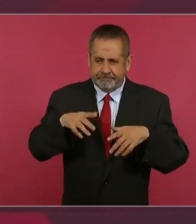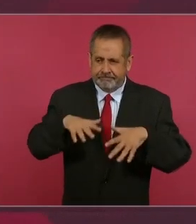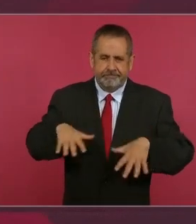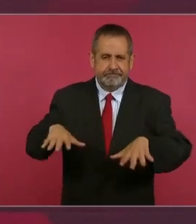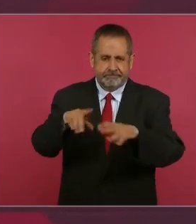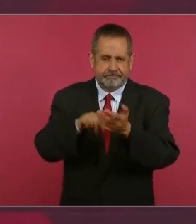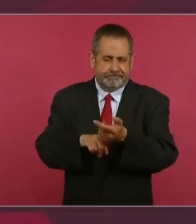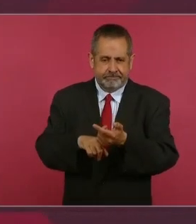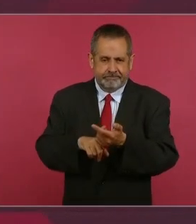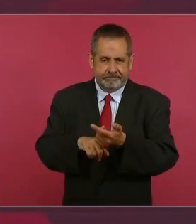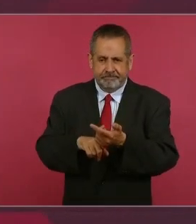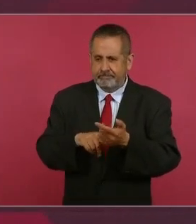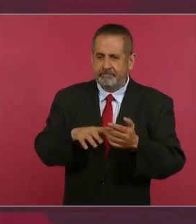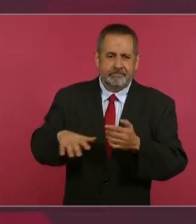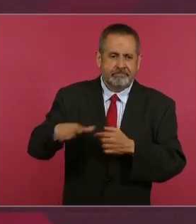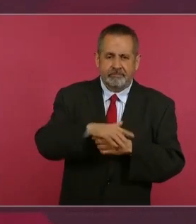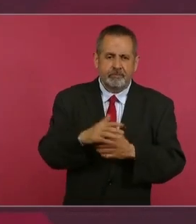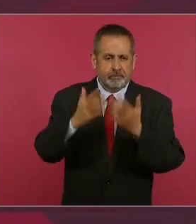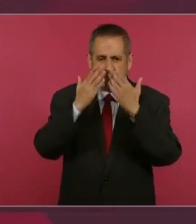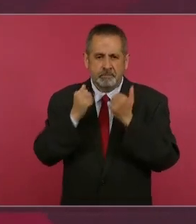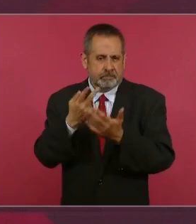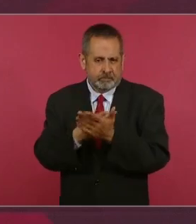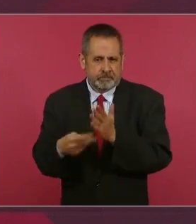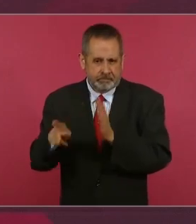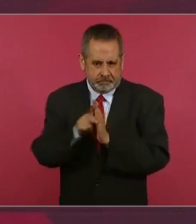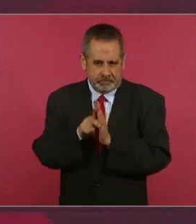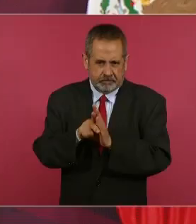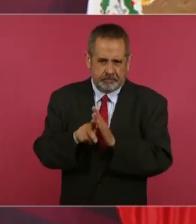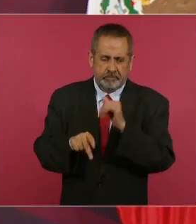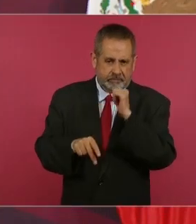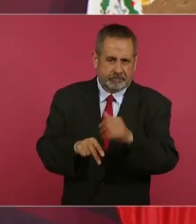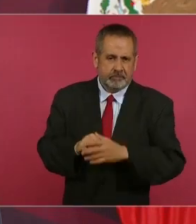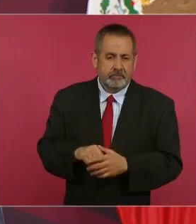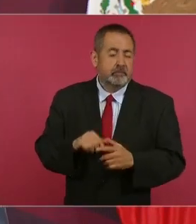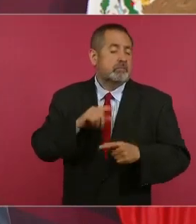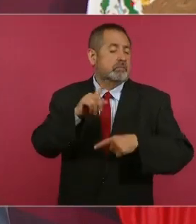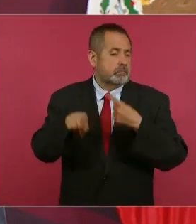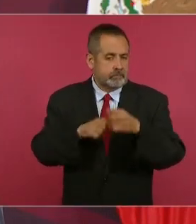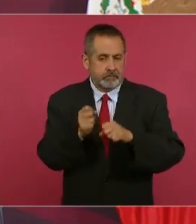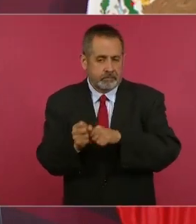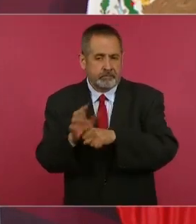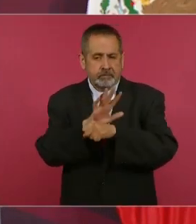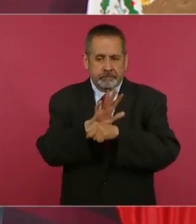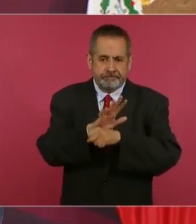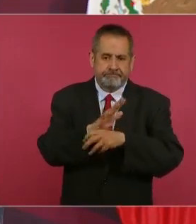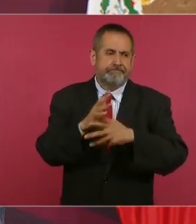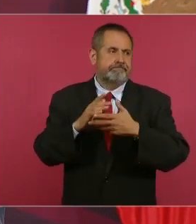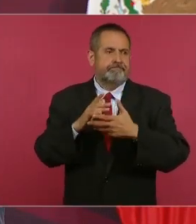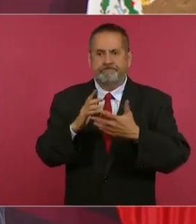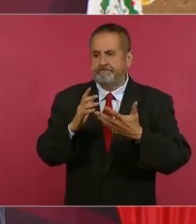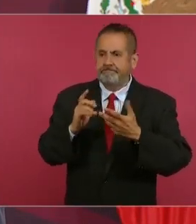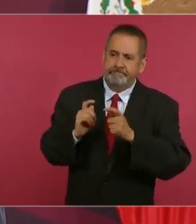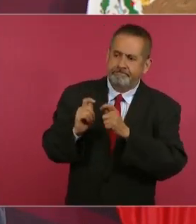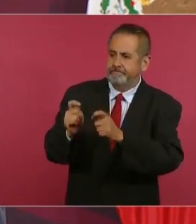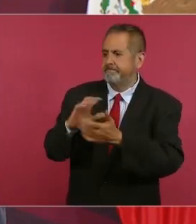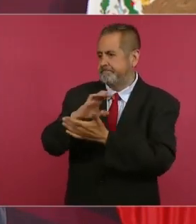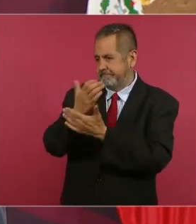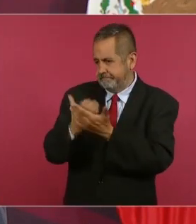trabajadores del sector salud sin bases. Luego viene la pandemia y tenemos que contratar